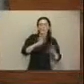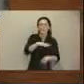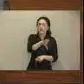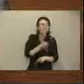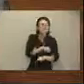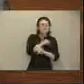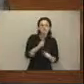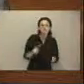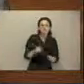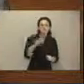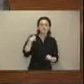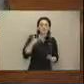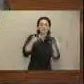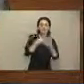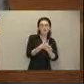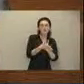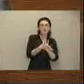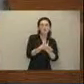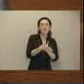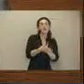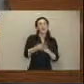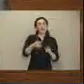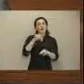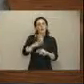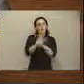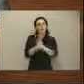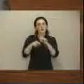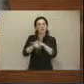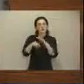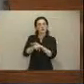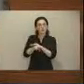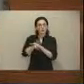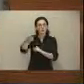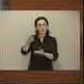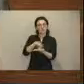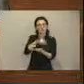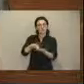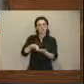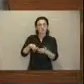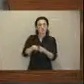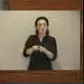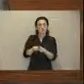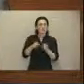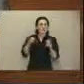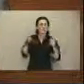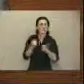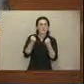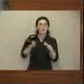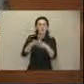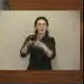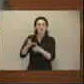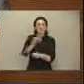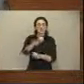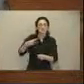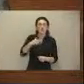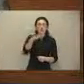comprensible que ello se haga a expensas de prescindir de otros recursos con evidente práctica comunitaria, cuyo funcionamiento y resultados no ha